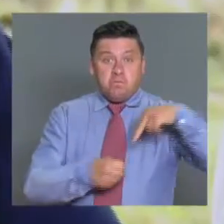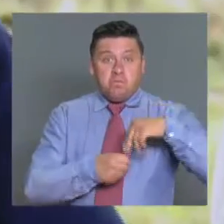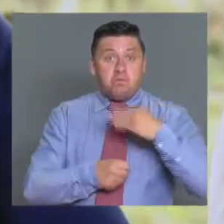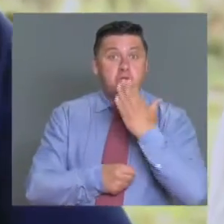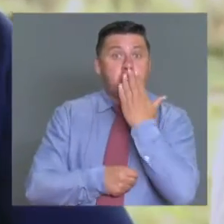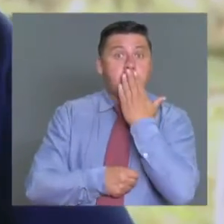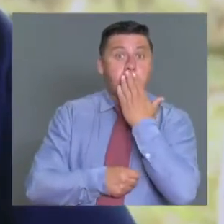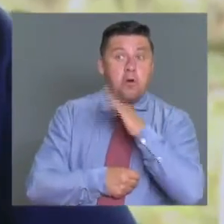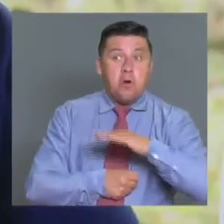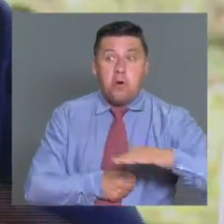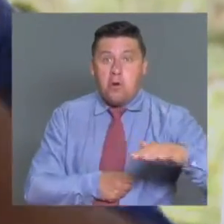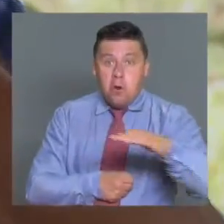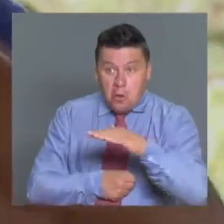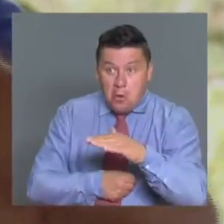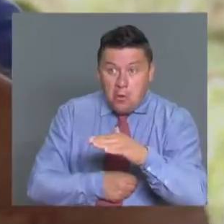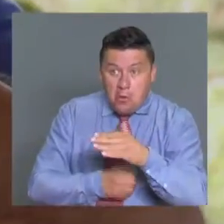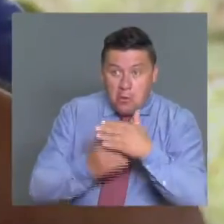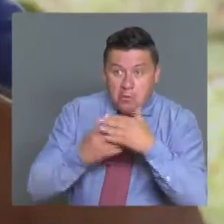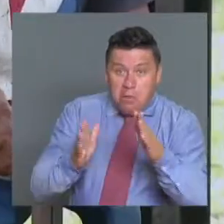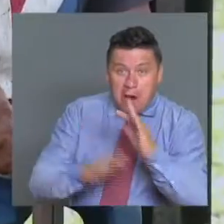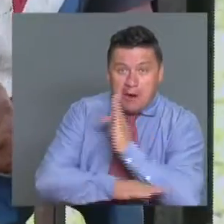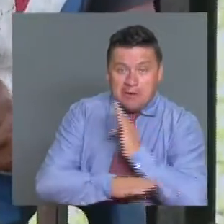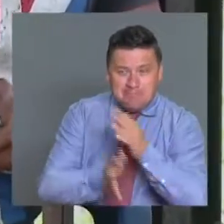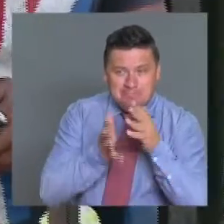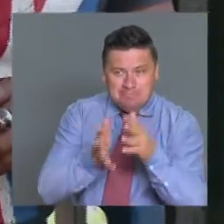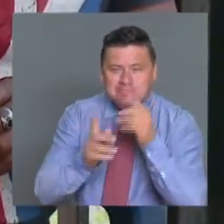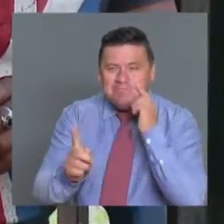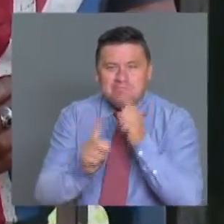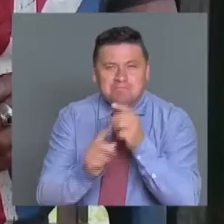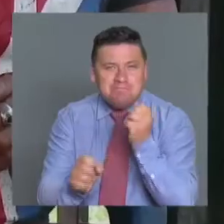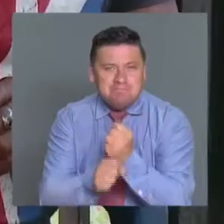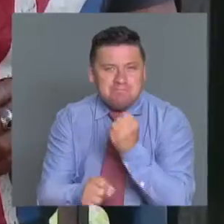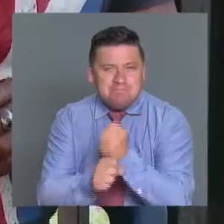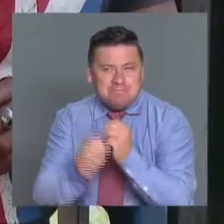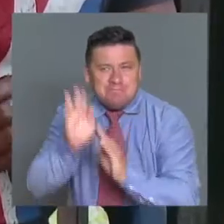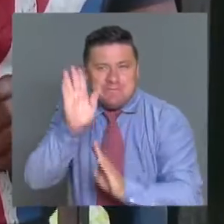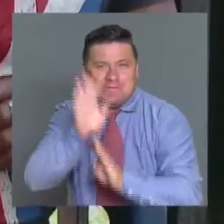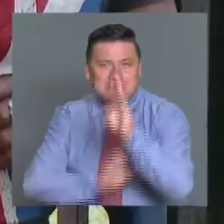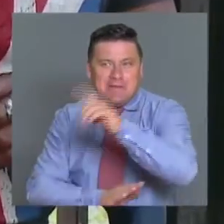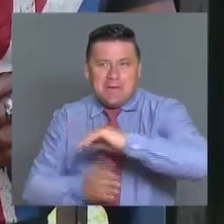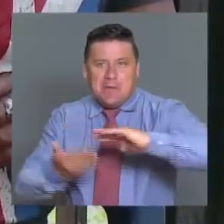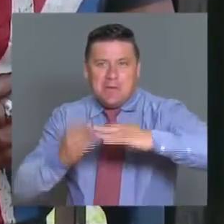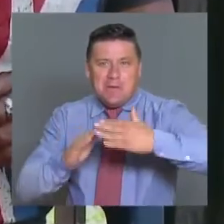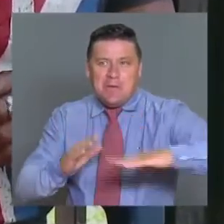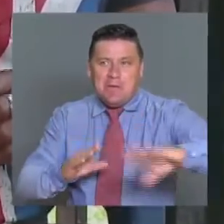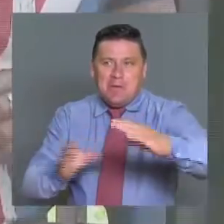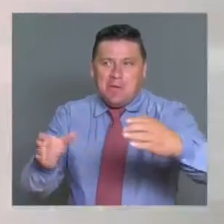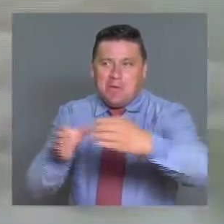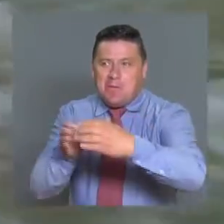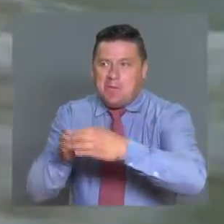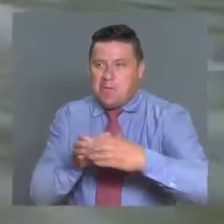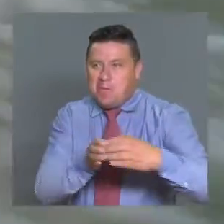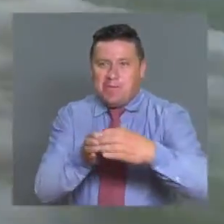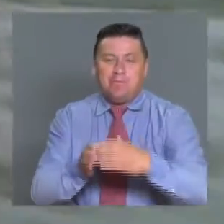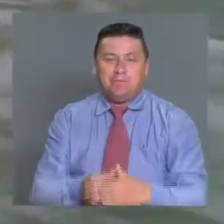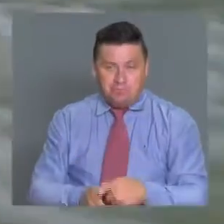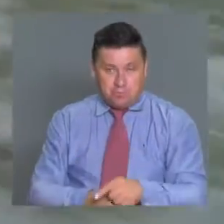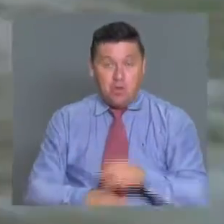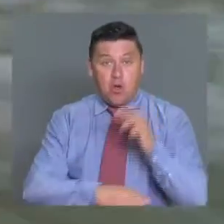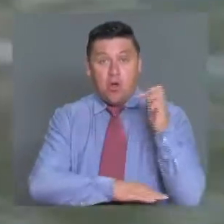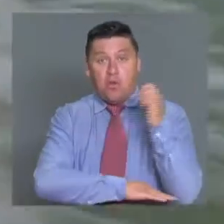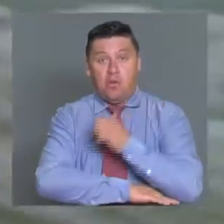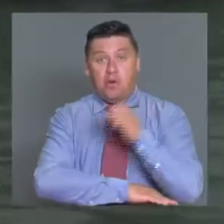primavera se capacitan con la essap trabajando por el desarrollo de sus resguardos en el putumayo